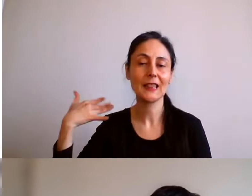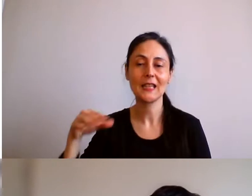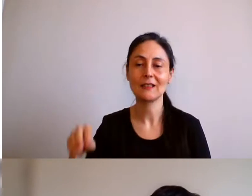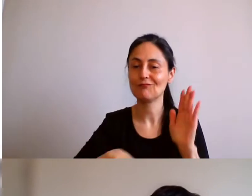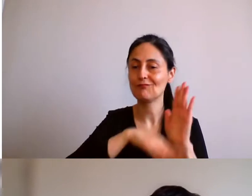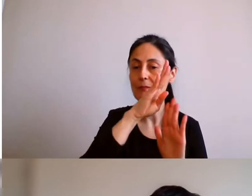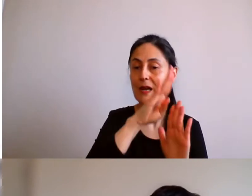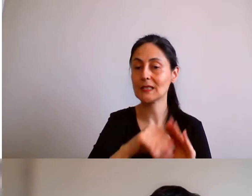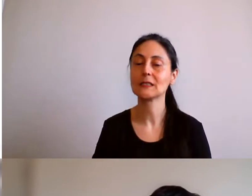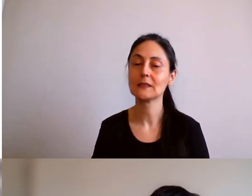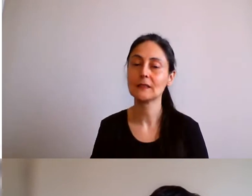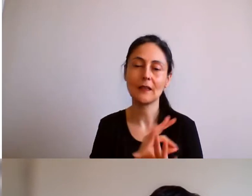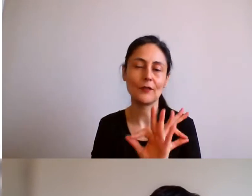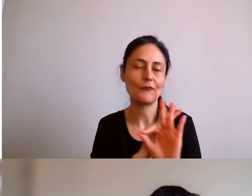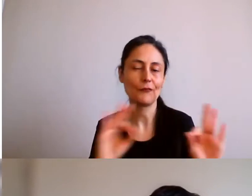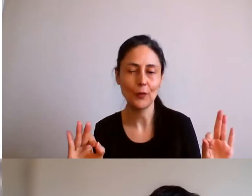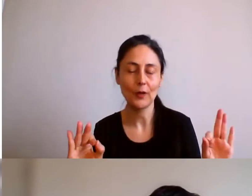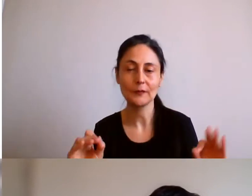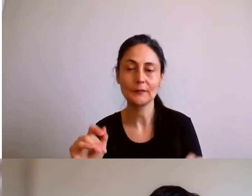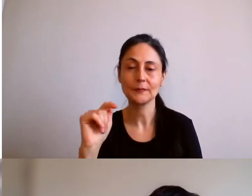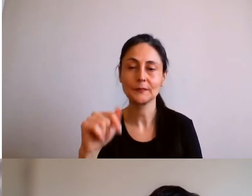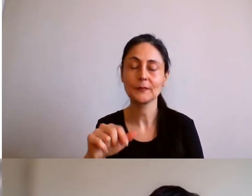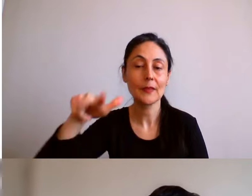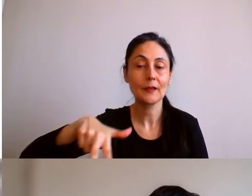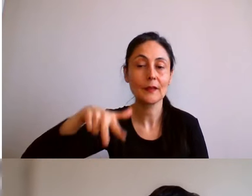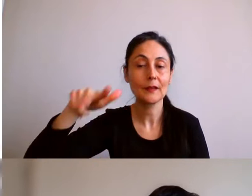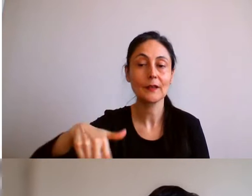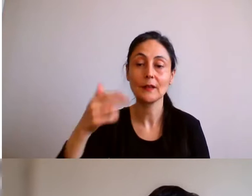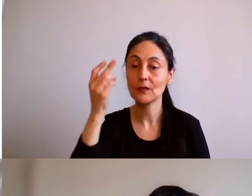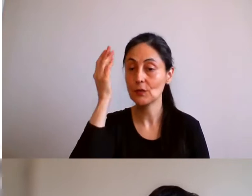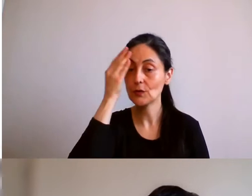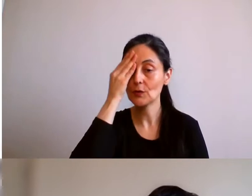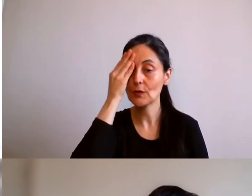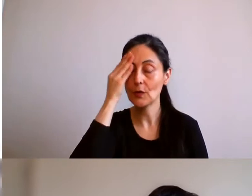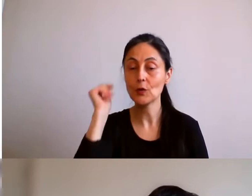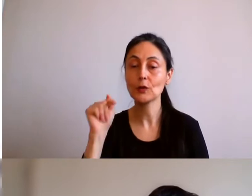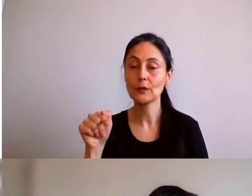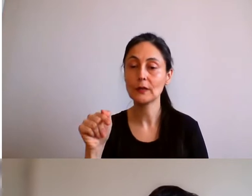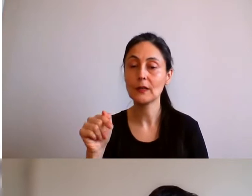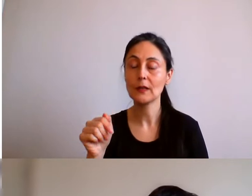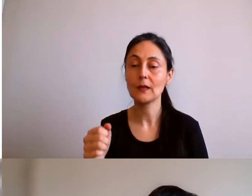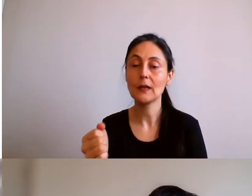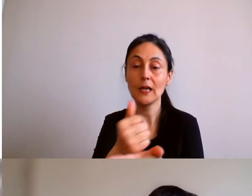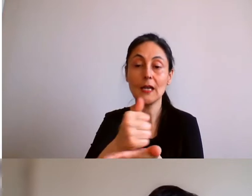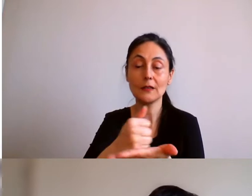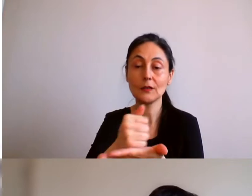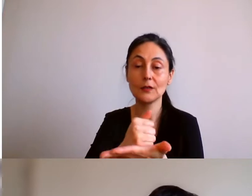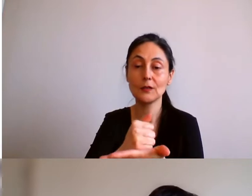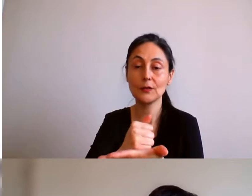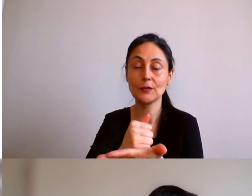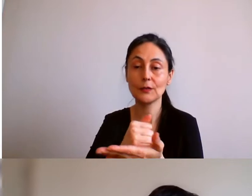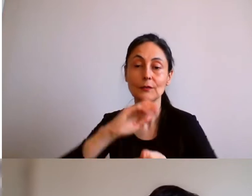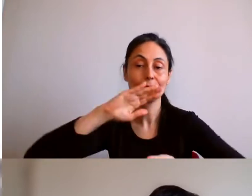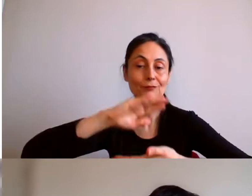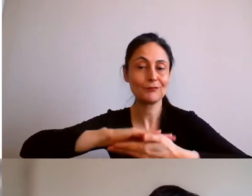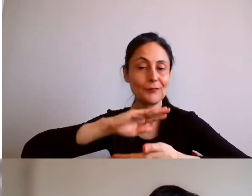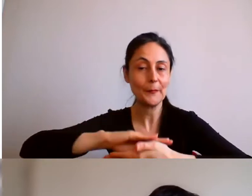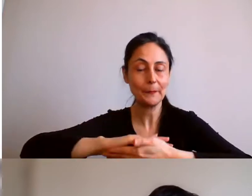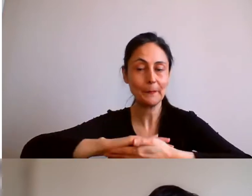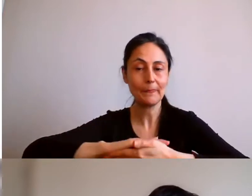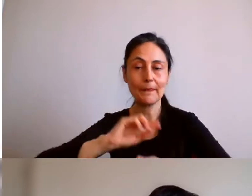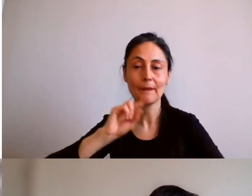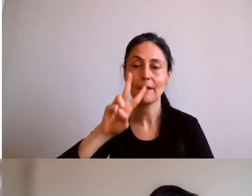recién pasado la Asociación Panamericana cumplió 29 años de existencia y se celebró el